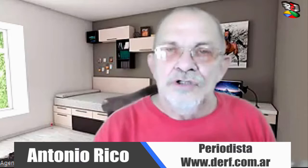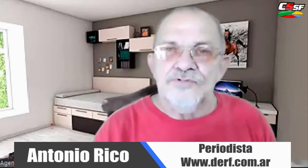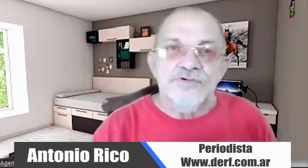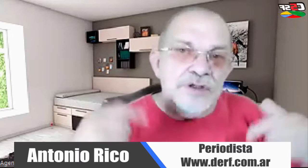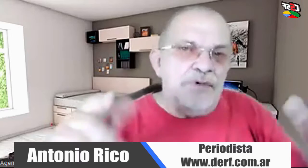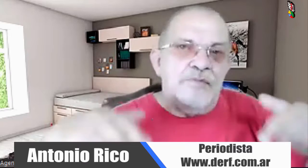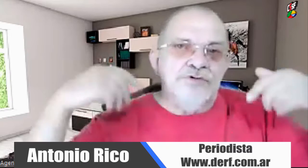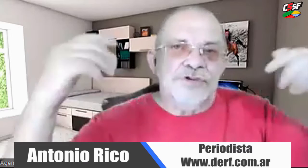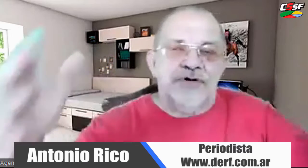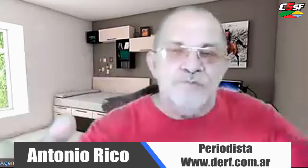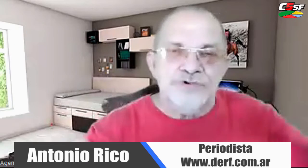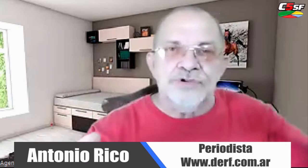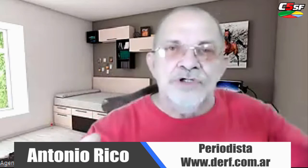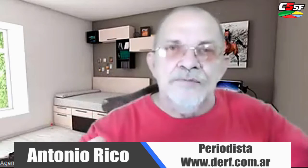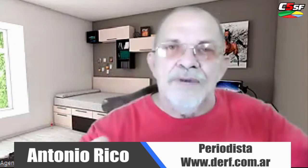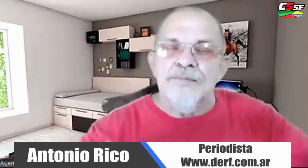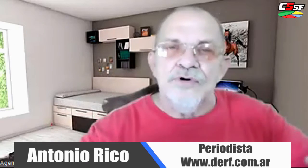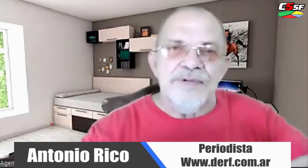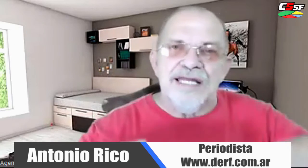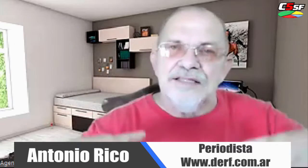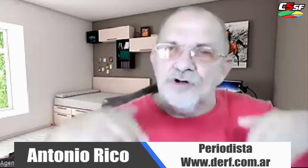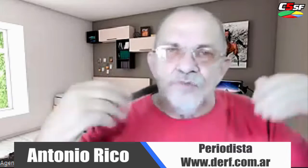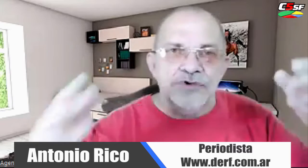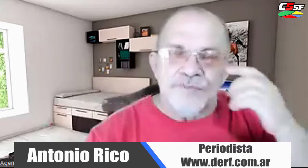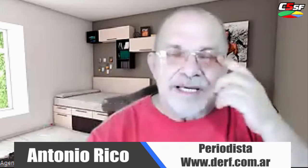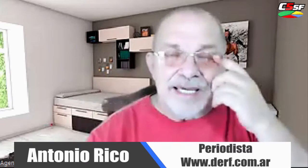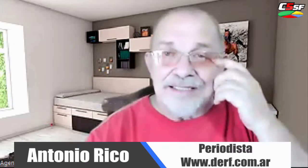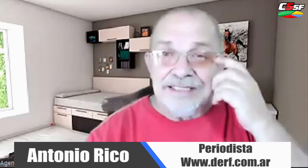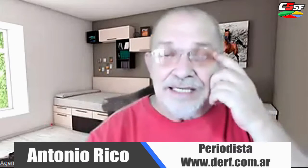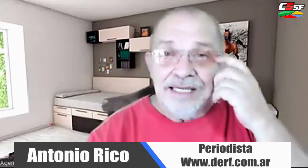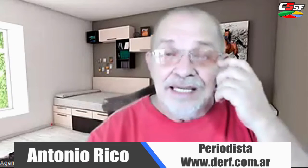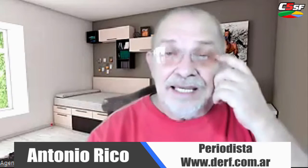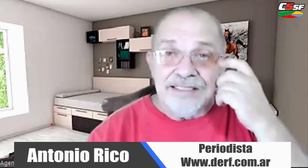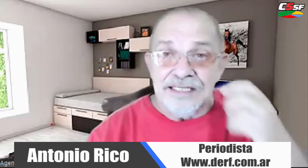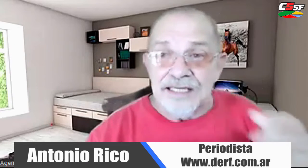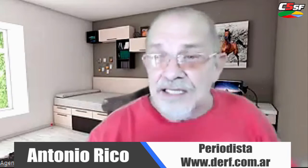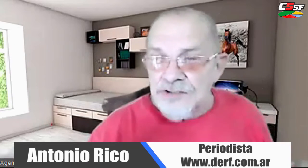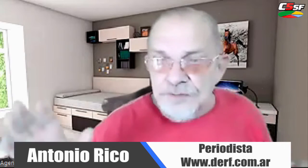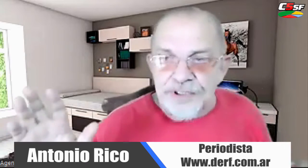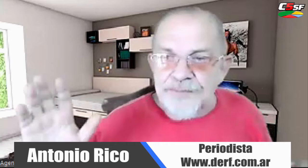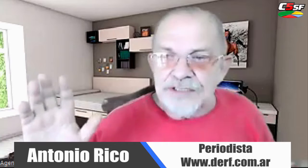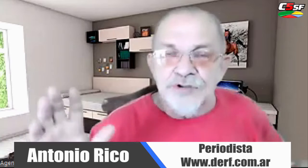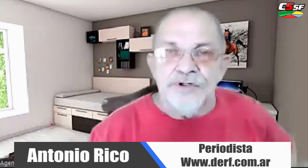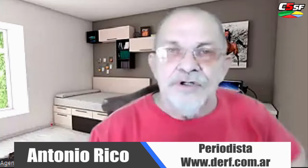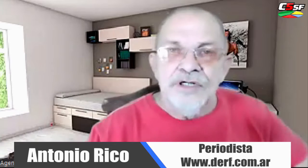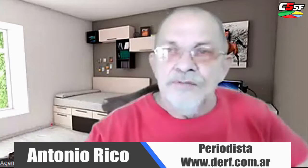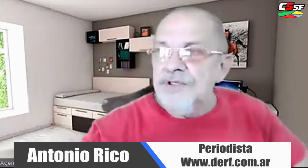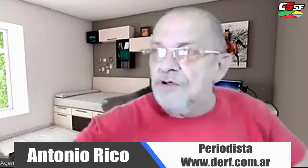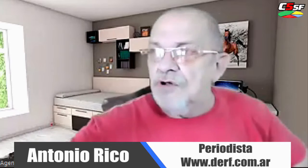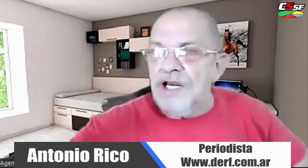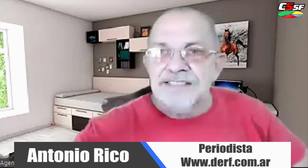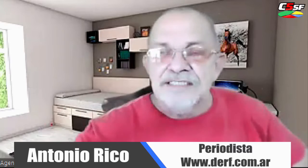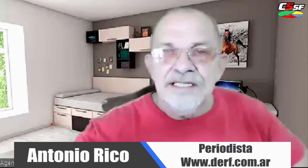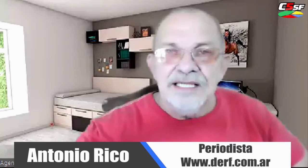agosto. Un turismo con mucho más movimiento, con mucho más gente. Yo por ahí me asombro,